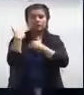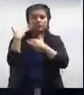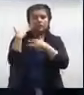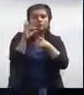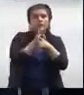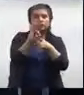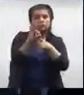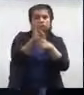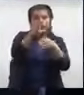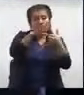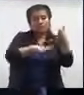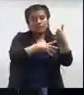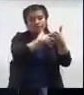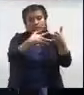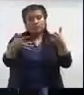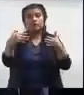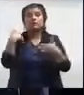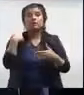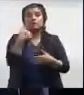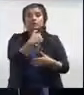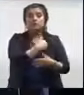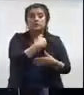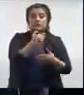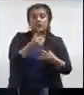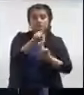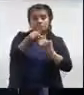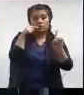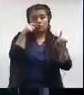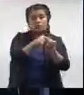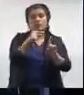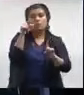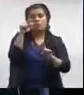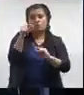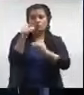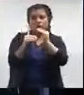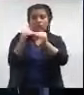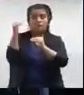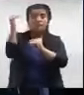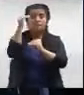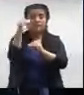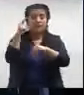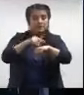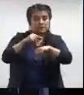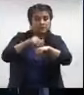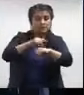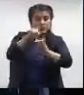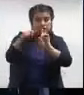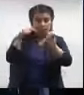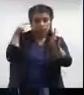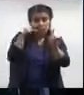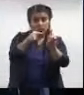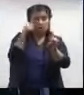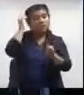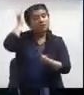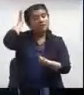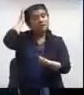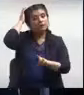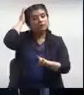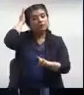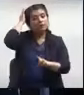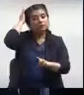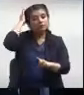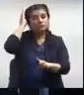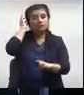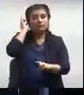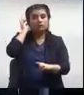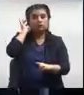de planificación del Ministerio con planes a corto, mediano y largo plazo, orientadas al